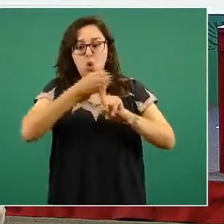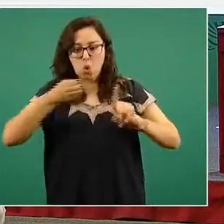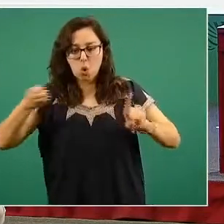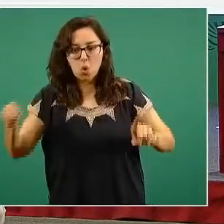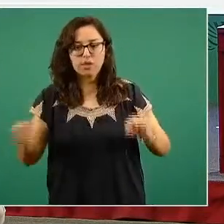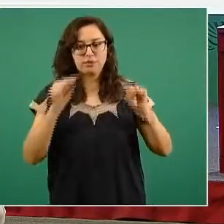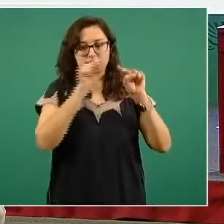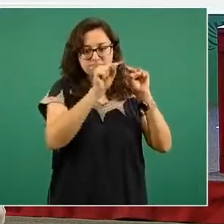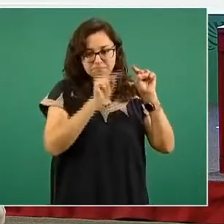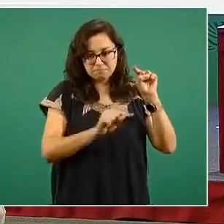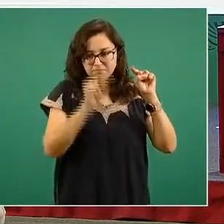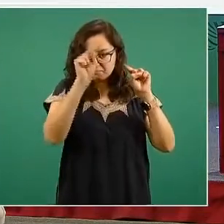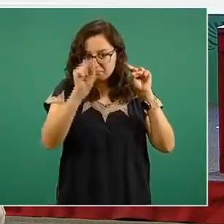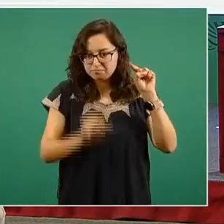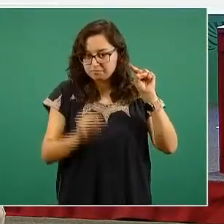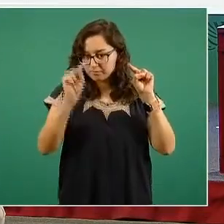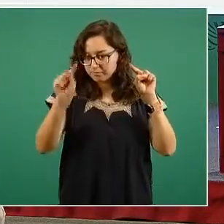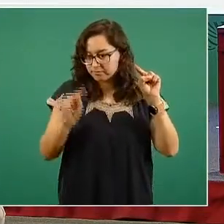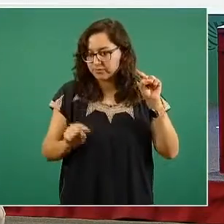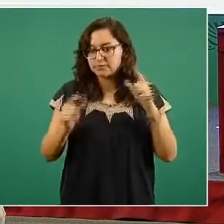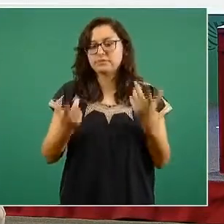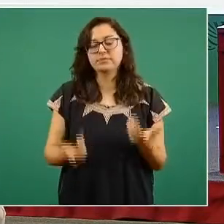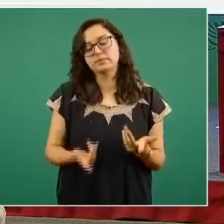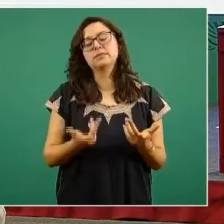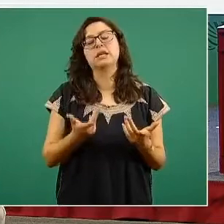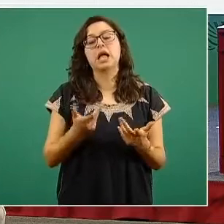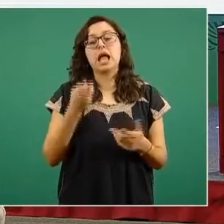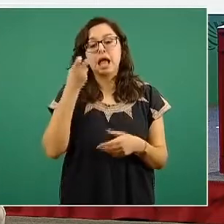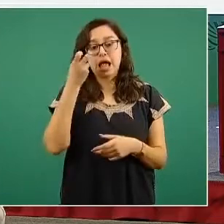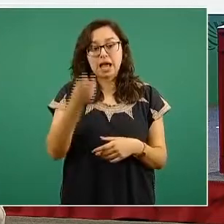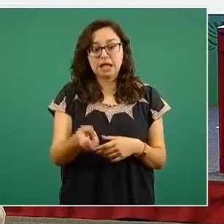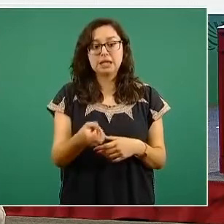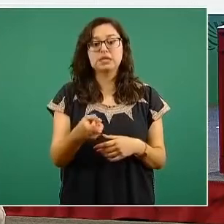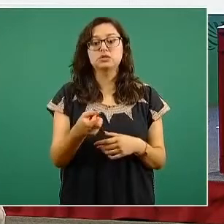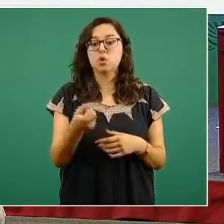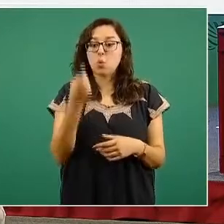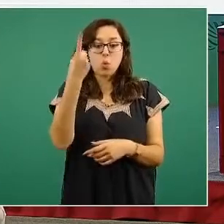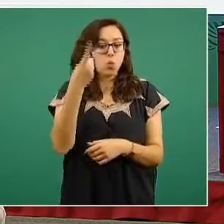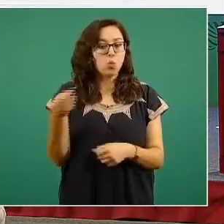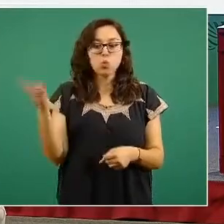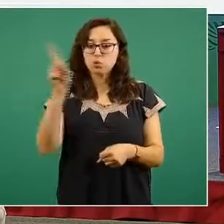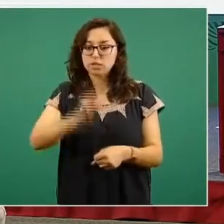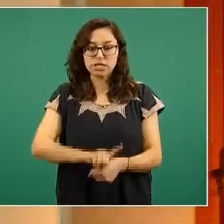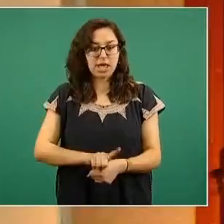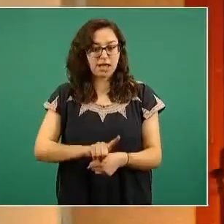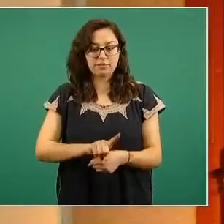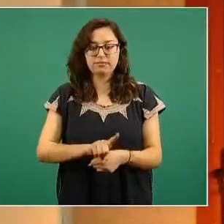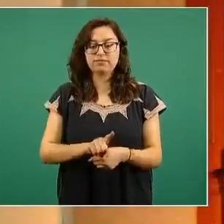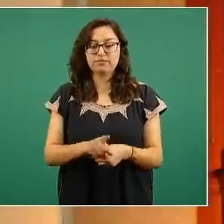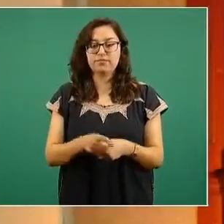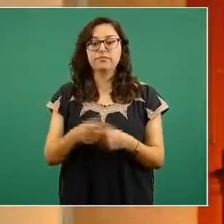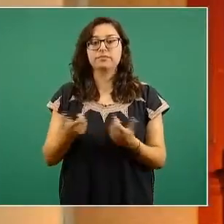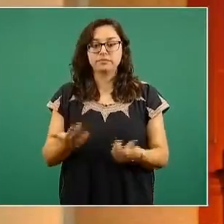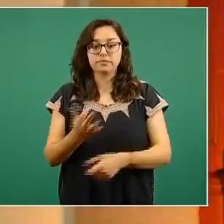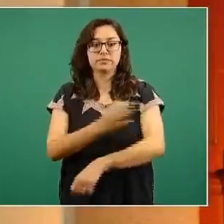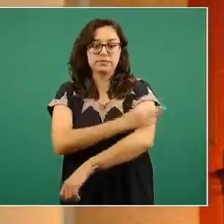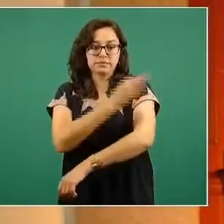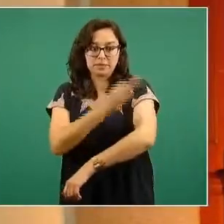nacional. Estas rutas de desplazamiento se lograrán en el mismo día. Durante el mismo día se